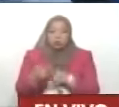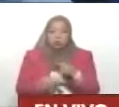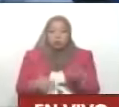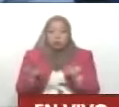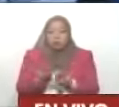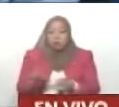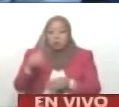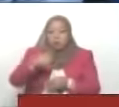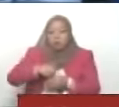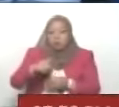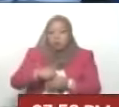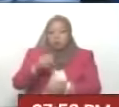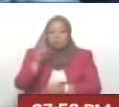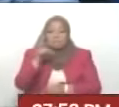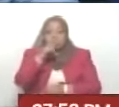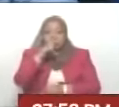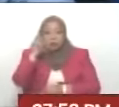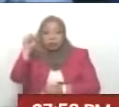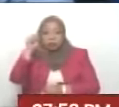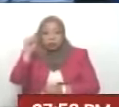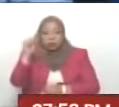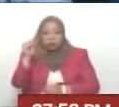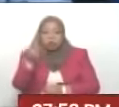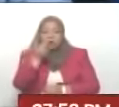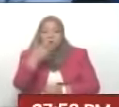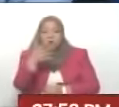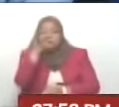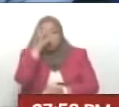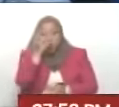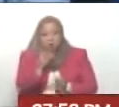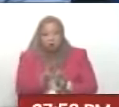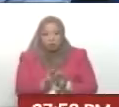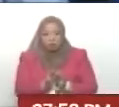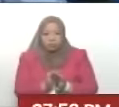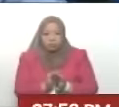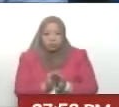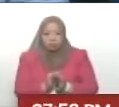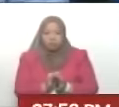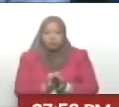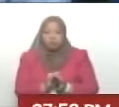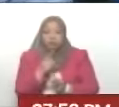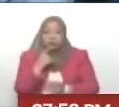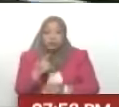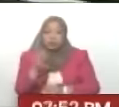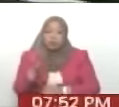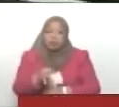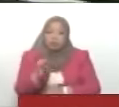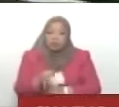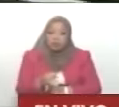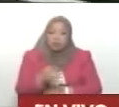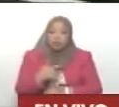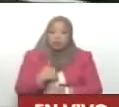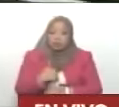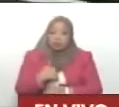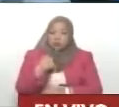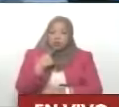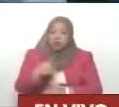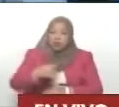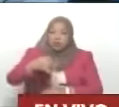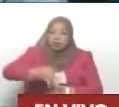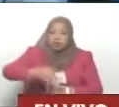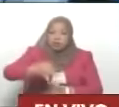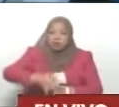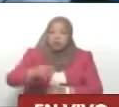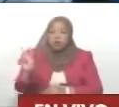por Maduro, pero sabe que lo estamos haciendo de buena fe y que siempre hemos dicho la verdad. Siempre hemos apostado